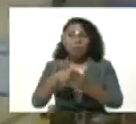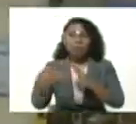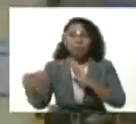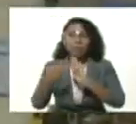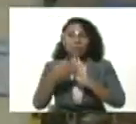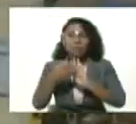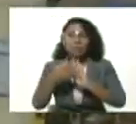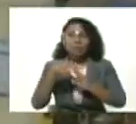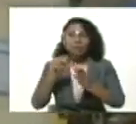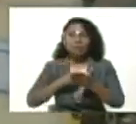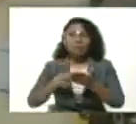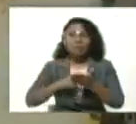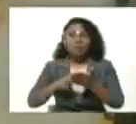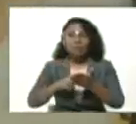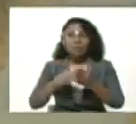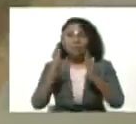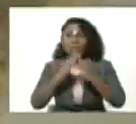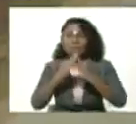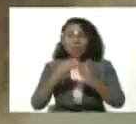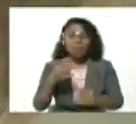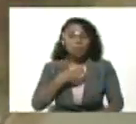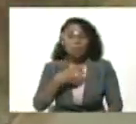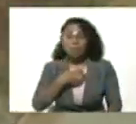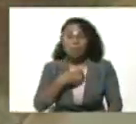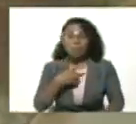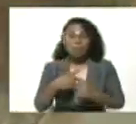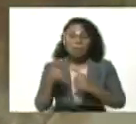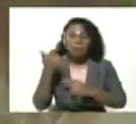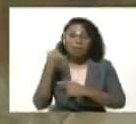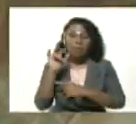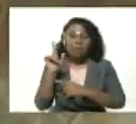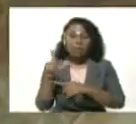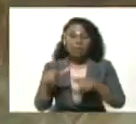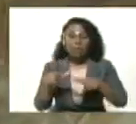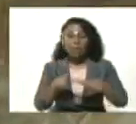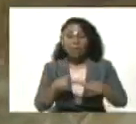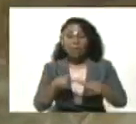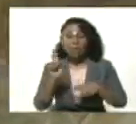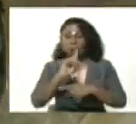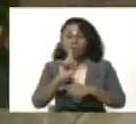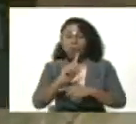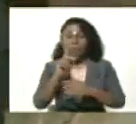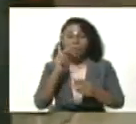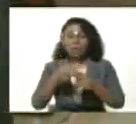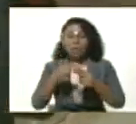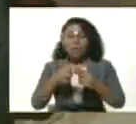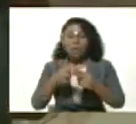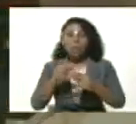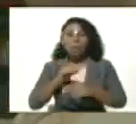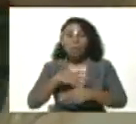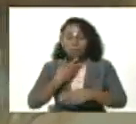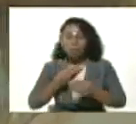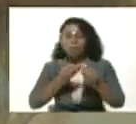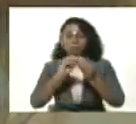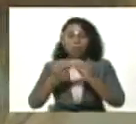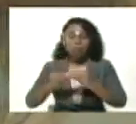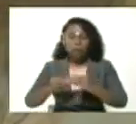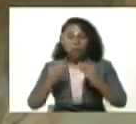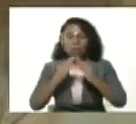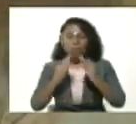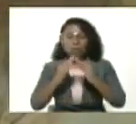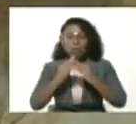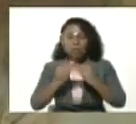afectación, irrecuperables las viviendas, pero se encuentran en zonas de no riesgo, es decir, en zonas donde podemos reconstruir la